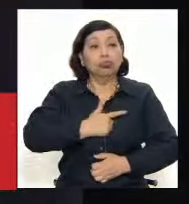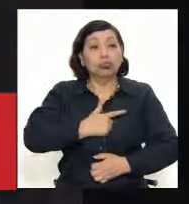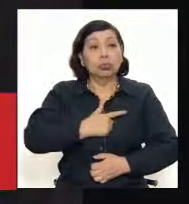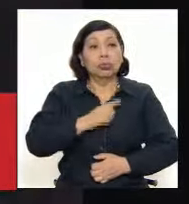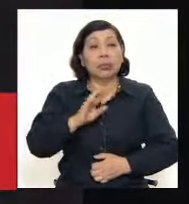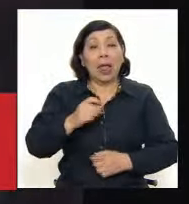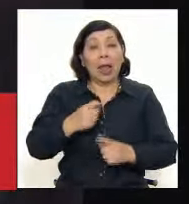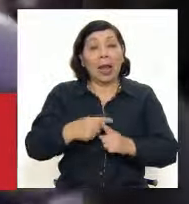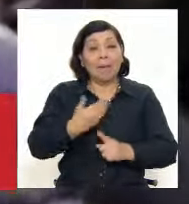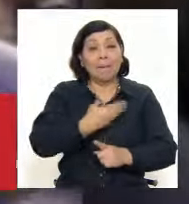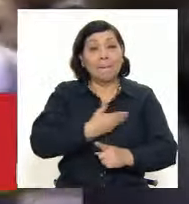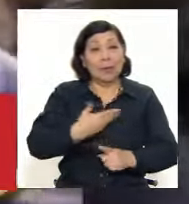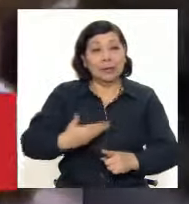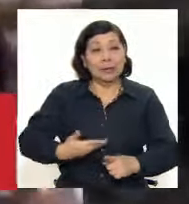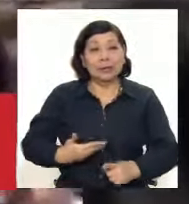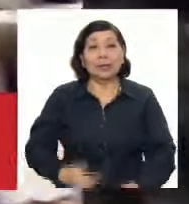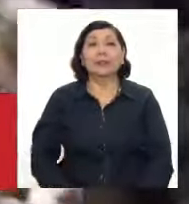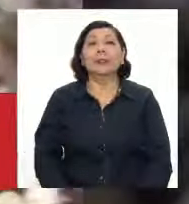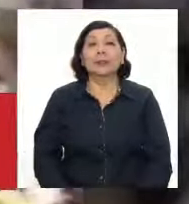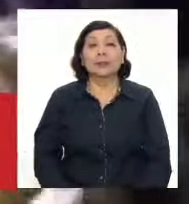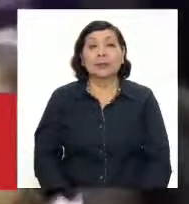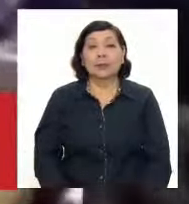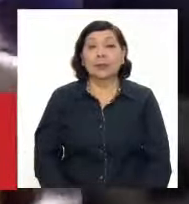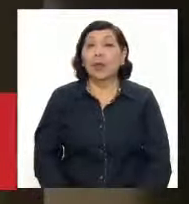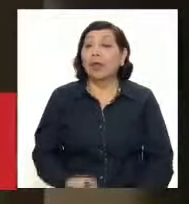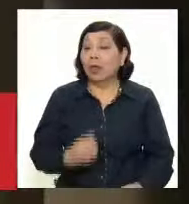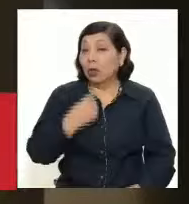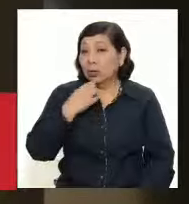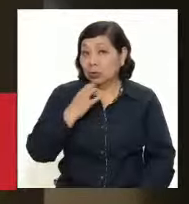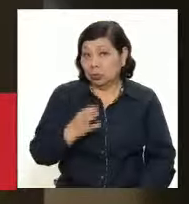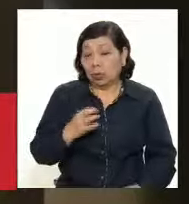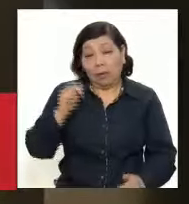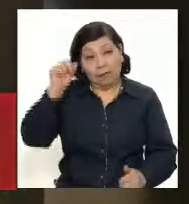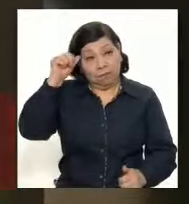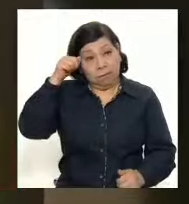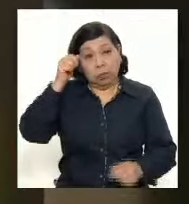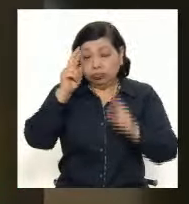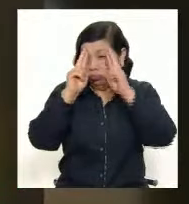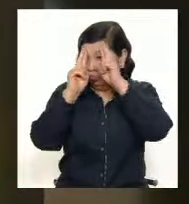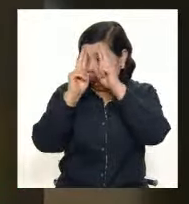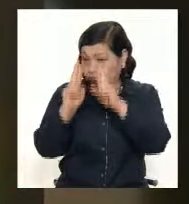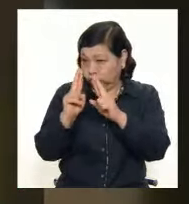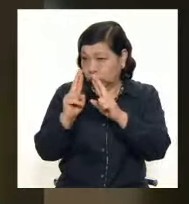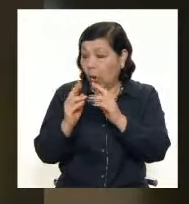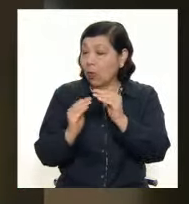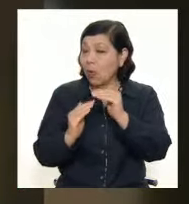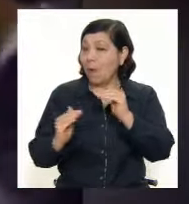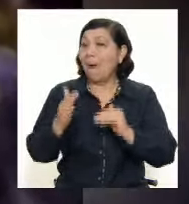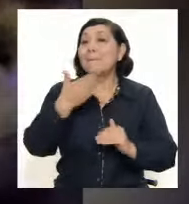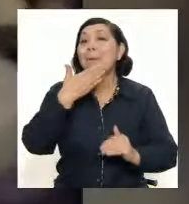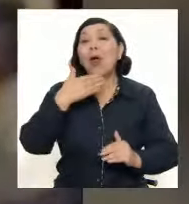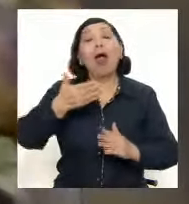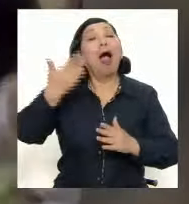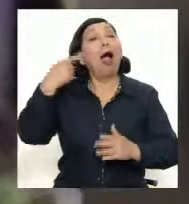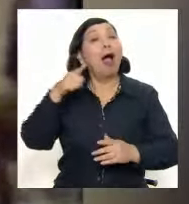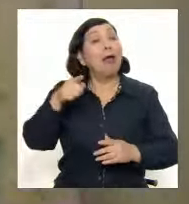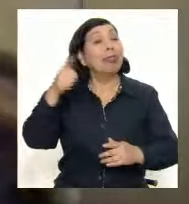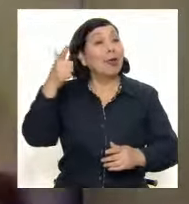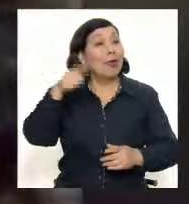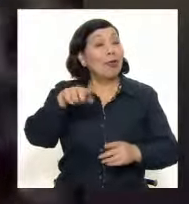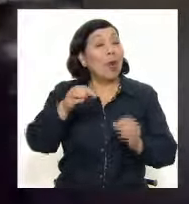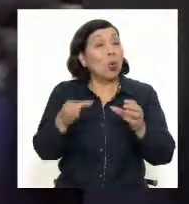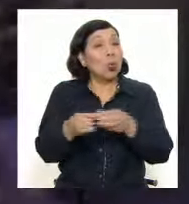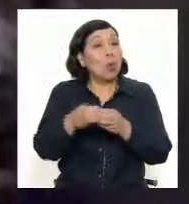parte del expresidente Alberto fujimori asegura que se debe recordar con respeto y Resaltar lo mejor que hizo el líder del